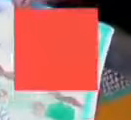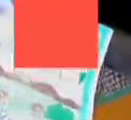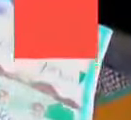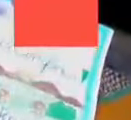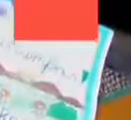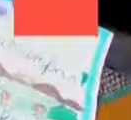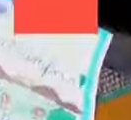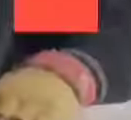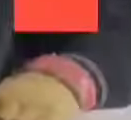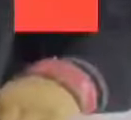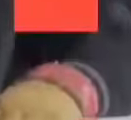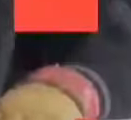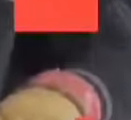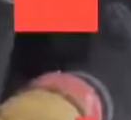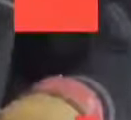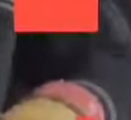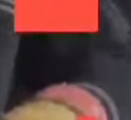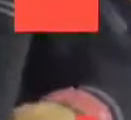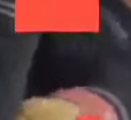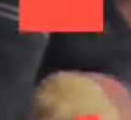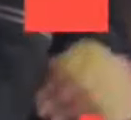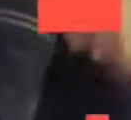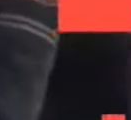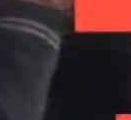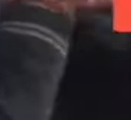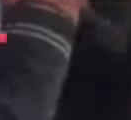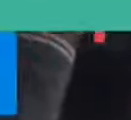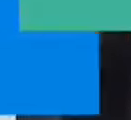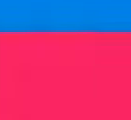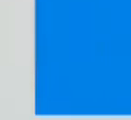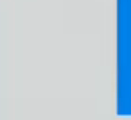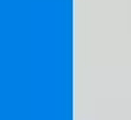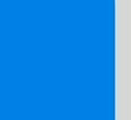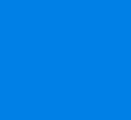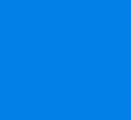A continuación, Aprendo en Casa, primaria.